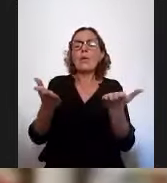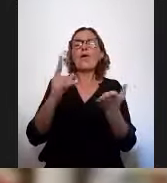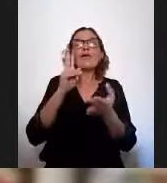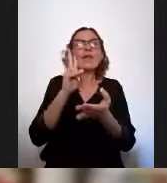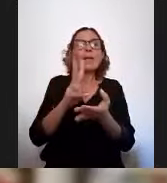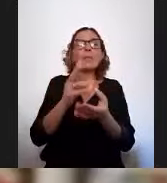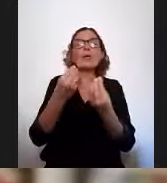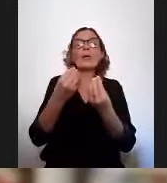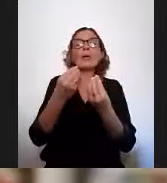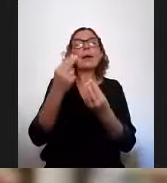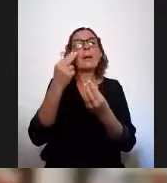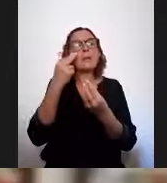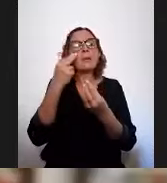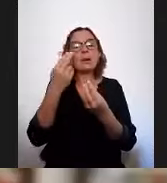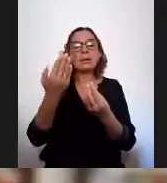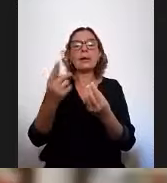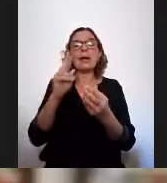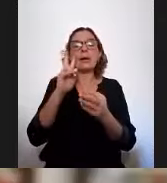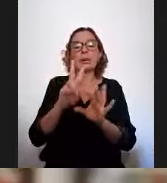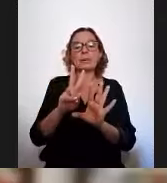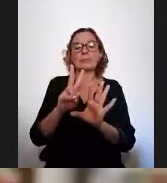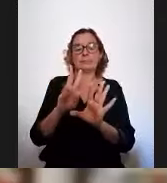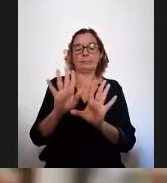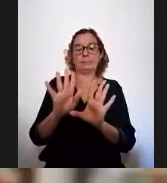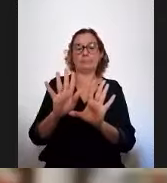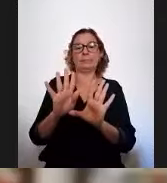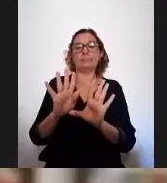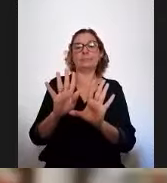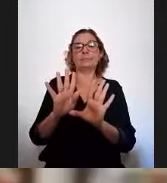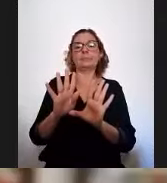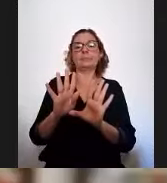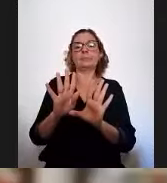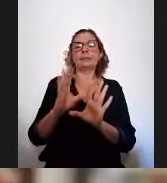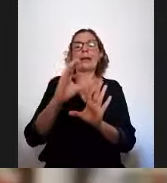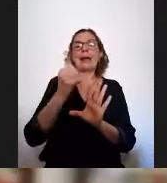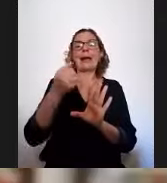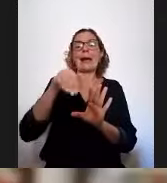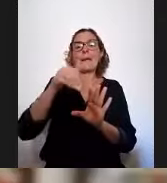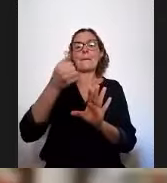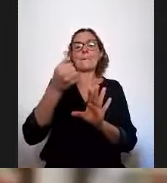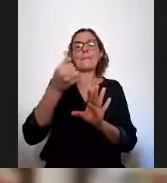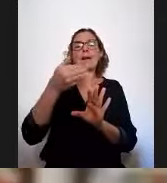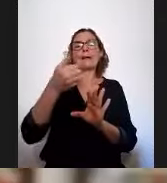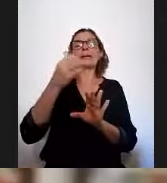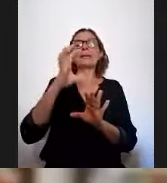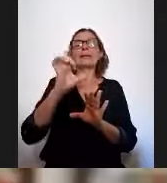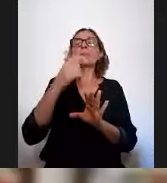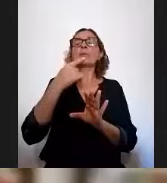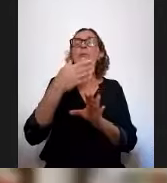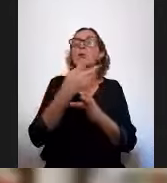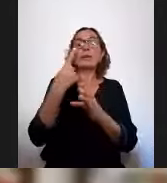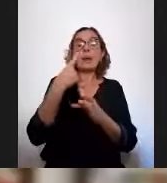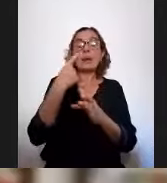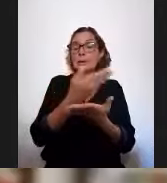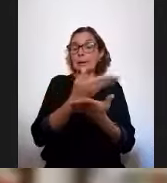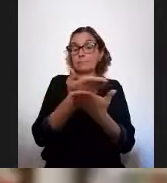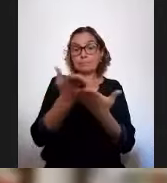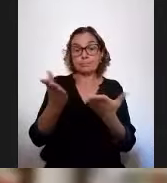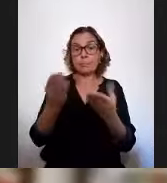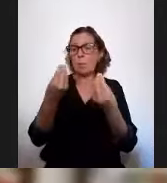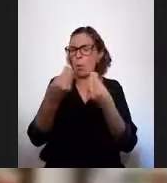el problema. A ver, en el canvas van a reflejar muchas de las cosas